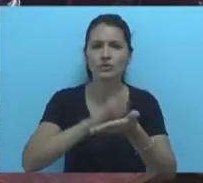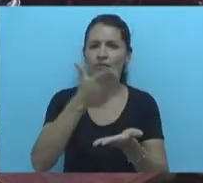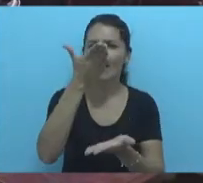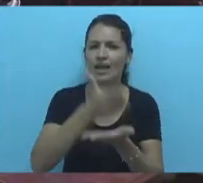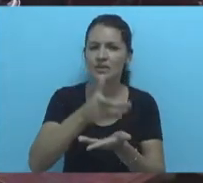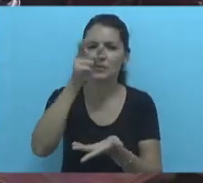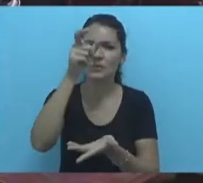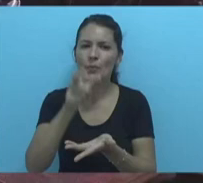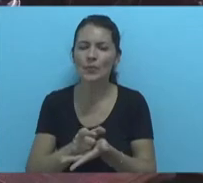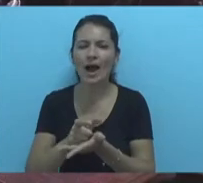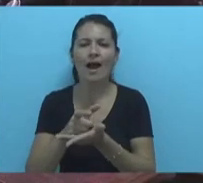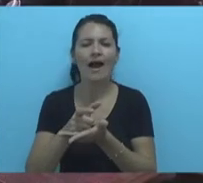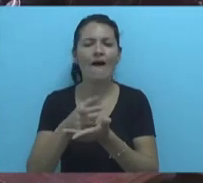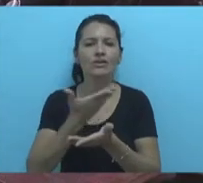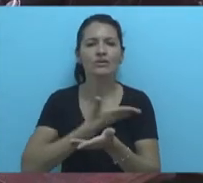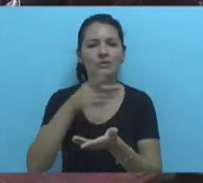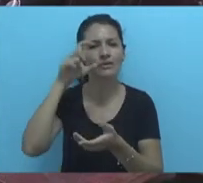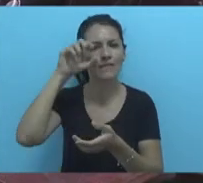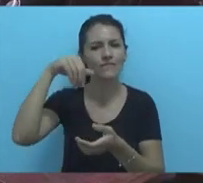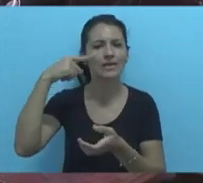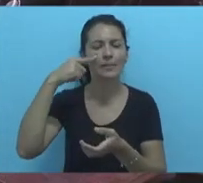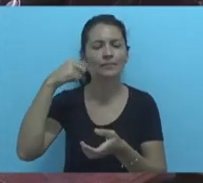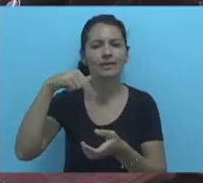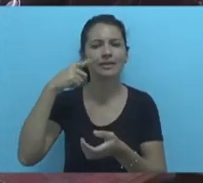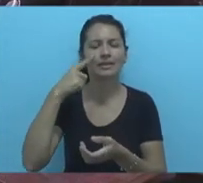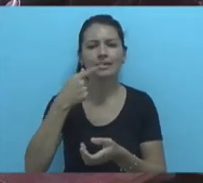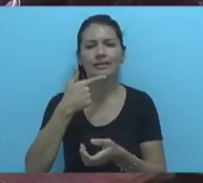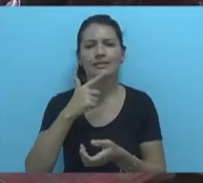Comisión Interamericana de Mujeres de la Organización de los Estados Americanos.